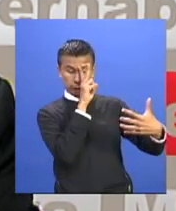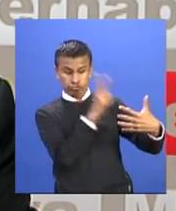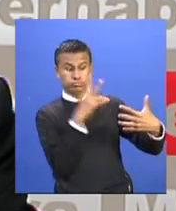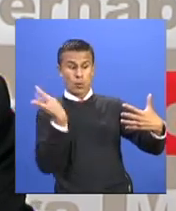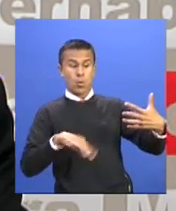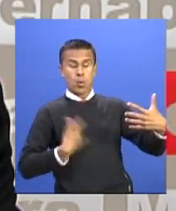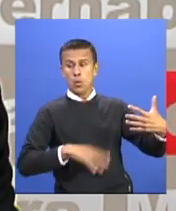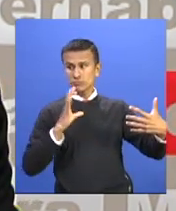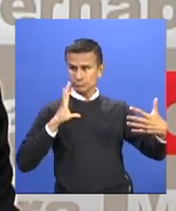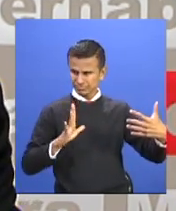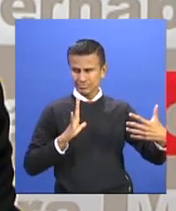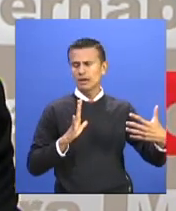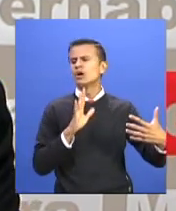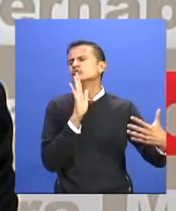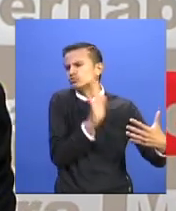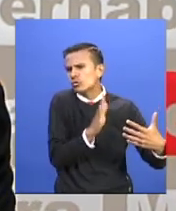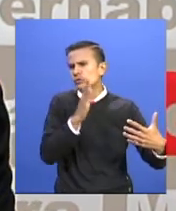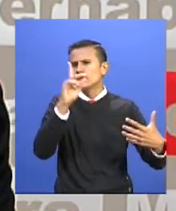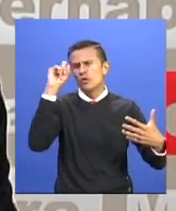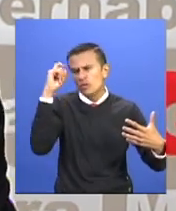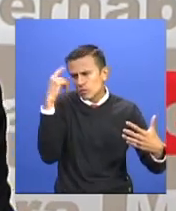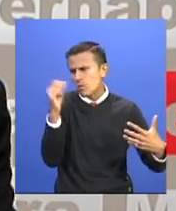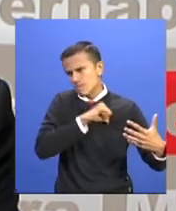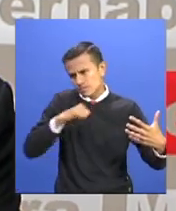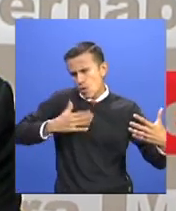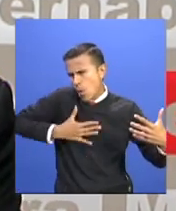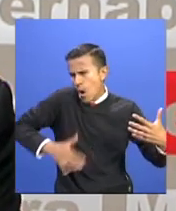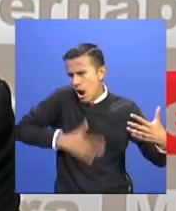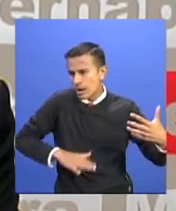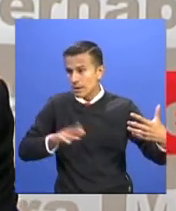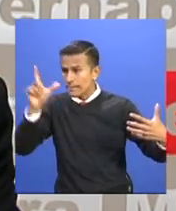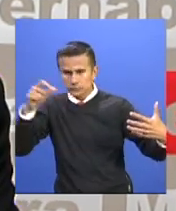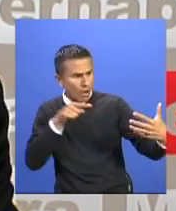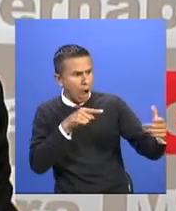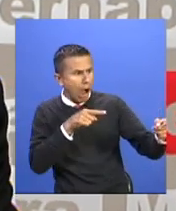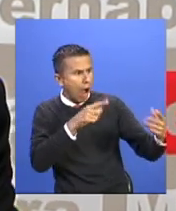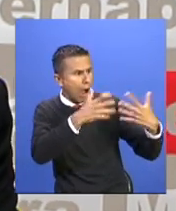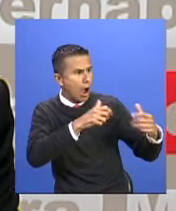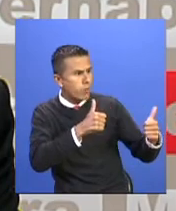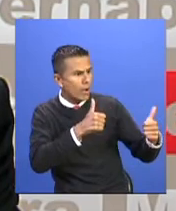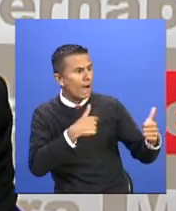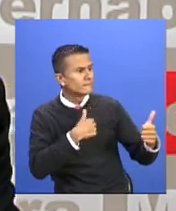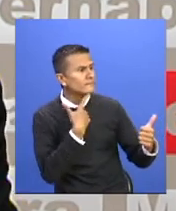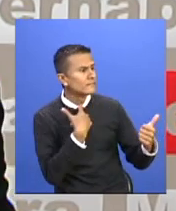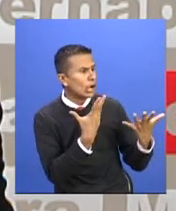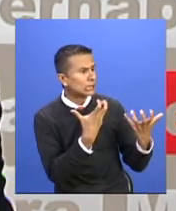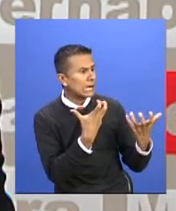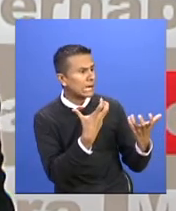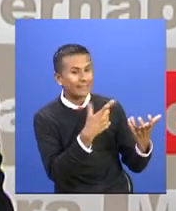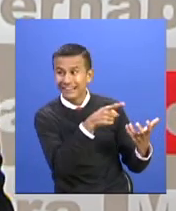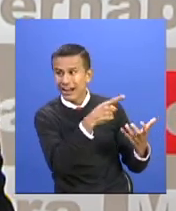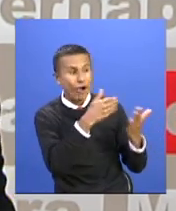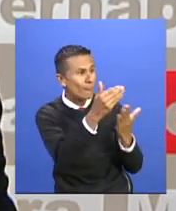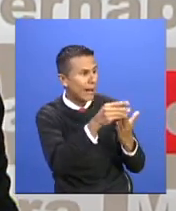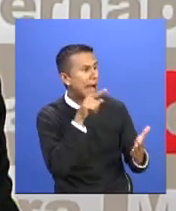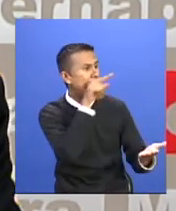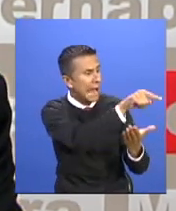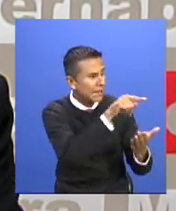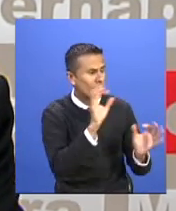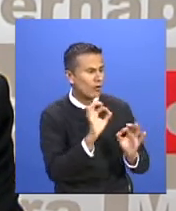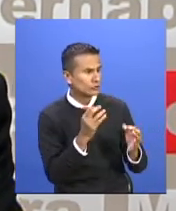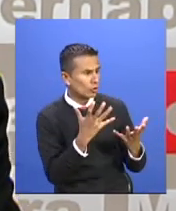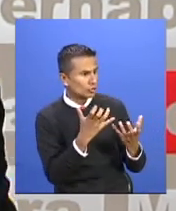empresa pública, privada, de cualquier orden, es aquella donde el cliente quiere comprar, donde el accionista quiere